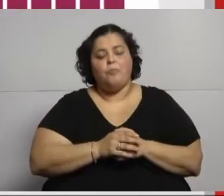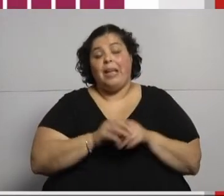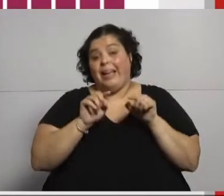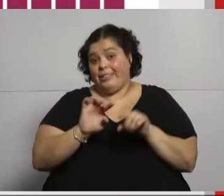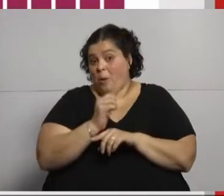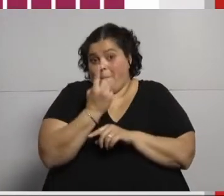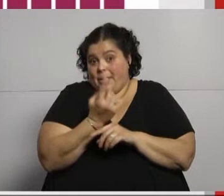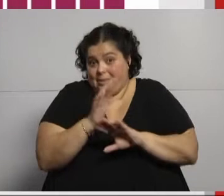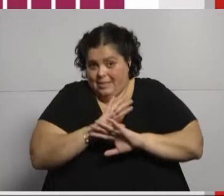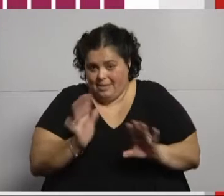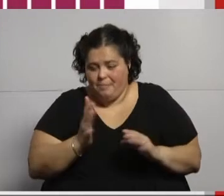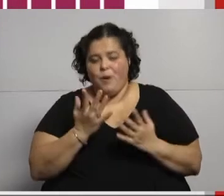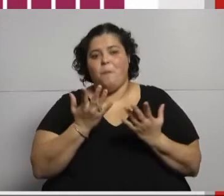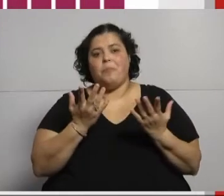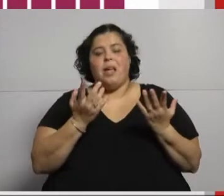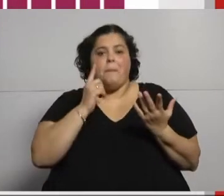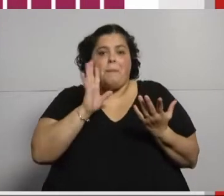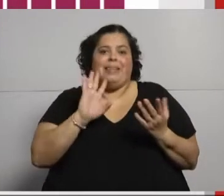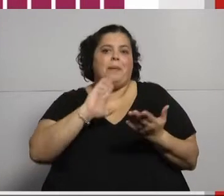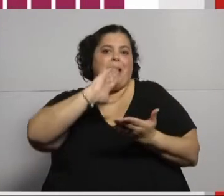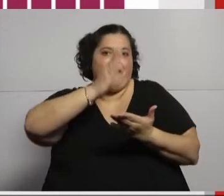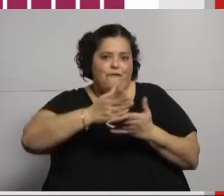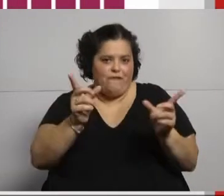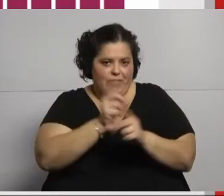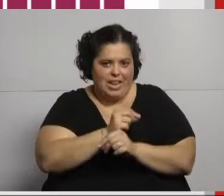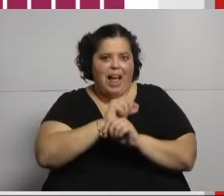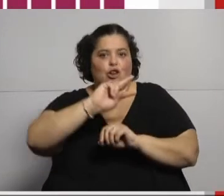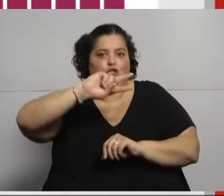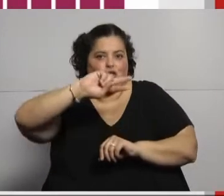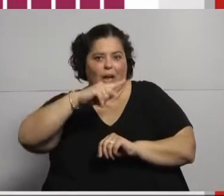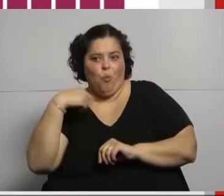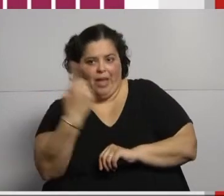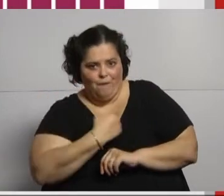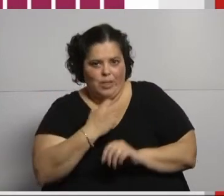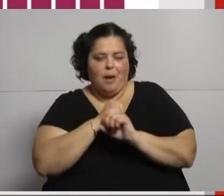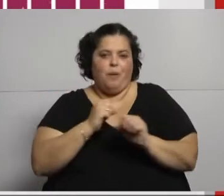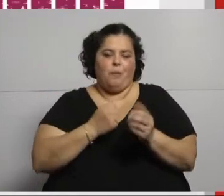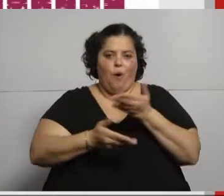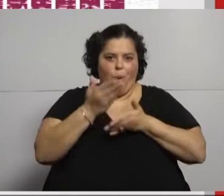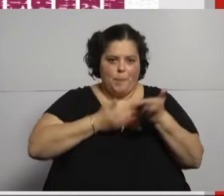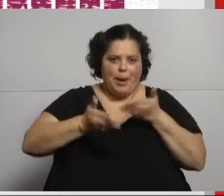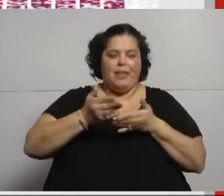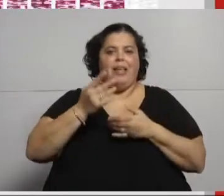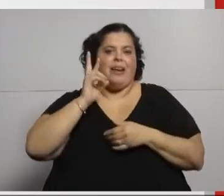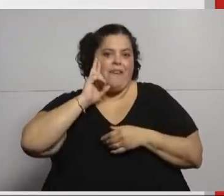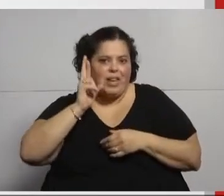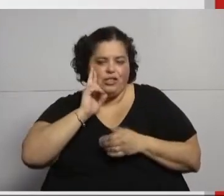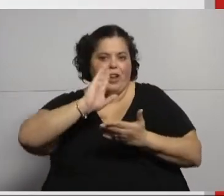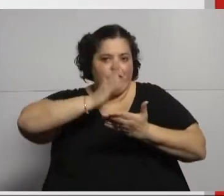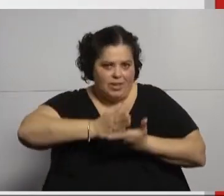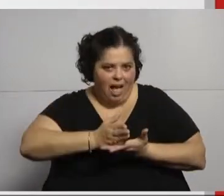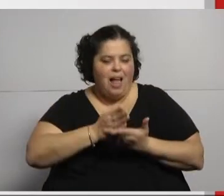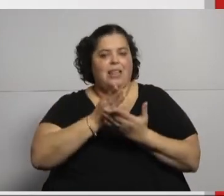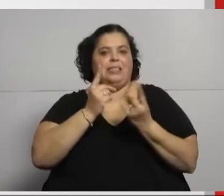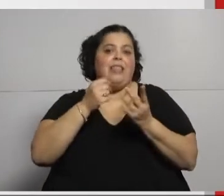estimado Carlos. Creo que para la parte final o para la segunda ronda podremos compartir algunas de las reflexiones finales y los desafíos que